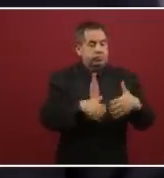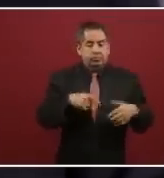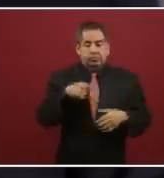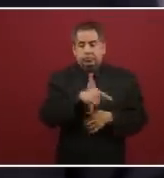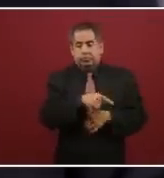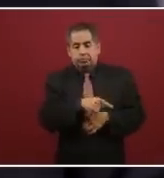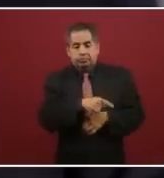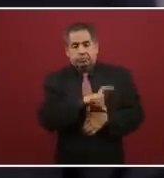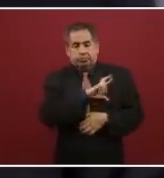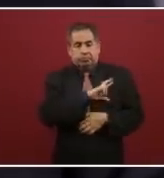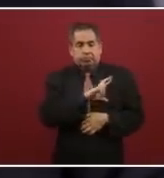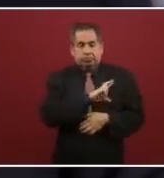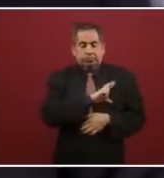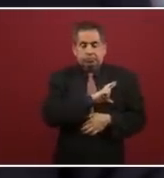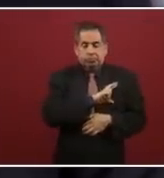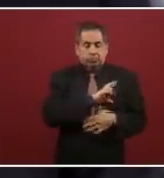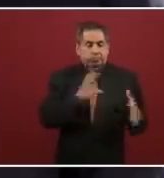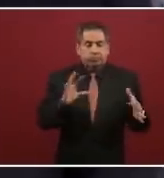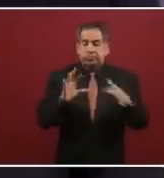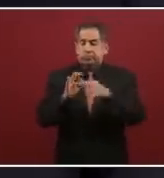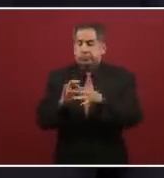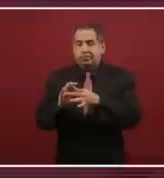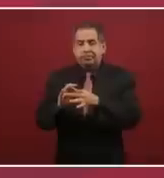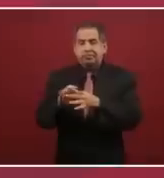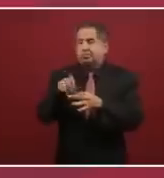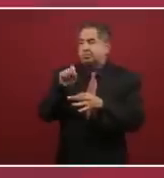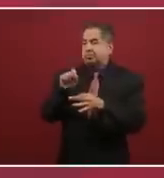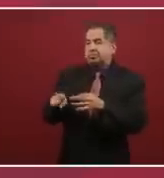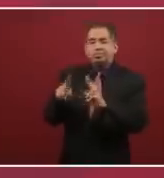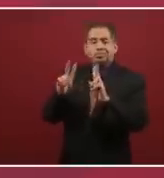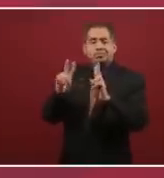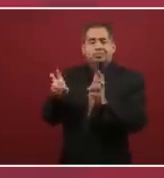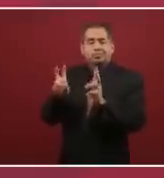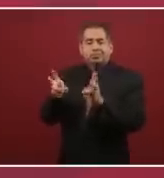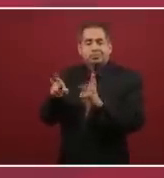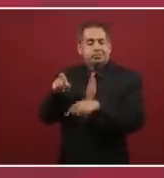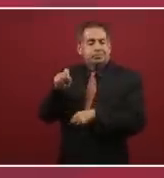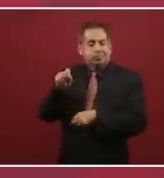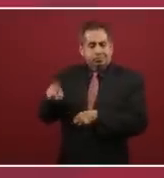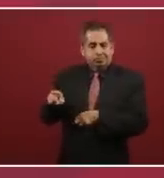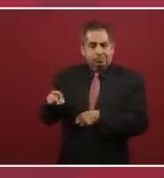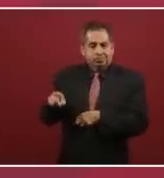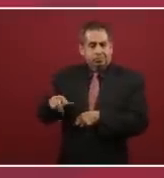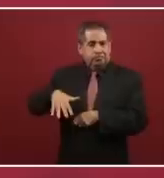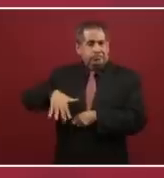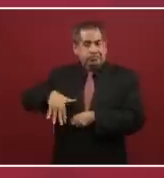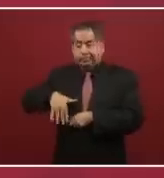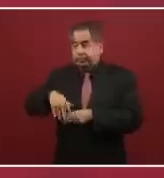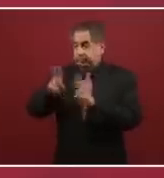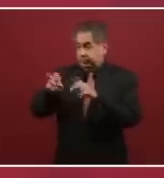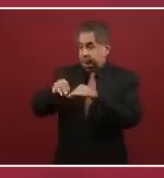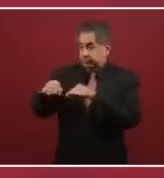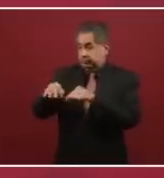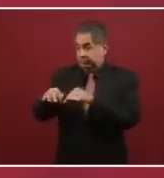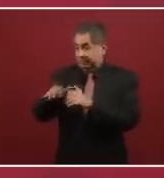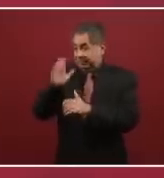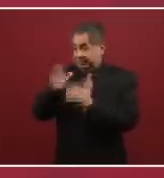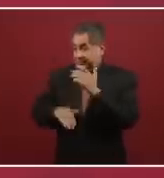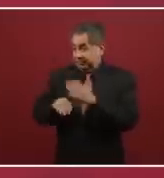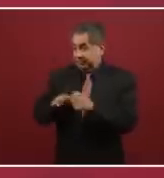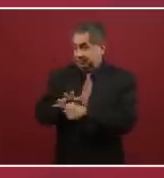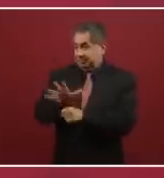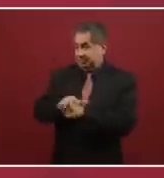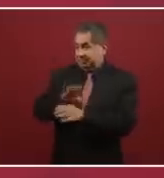privada vinculada a el trabajo que tuvo como funcionario